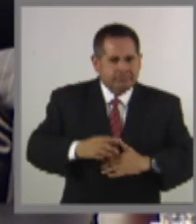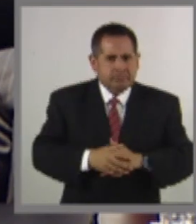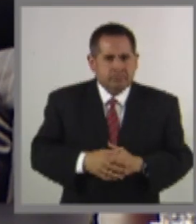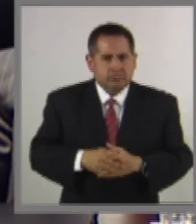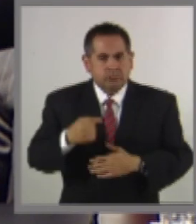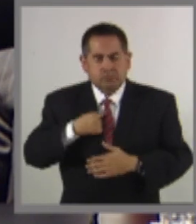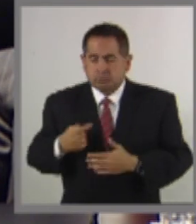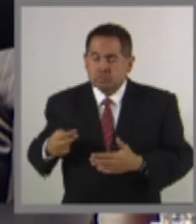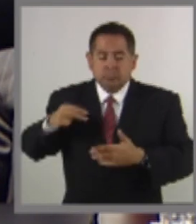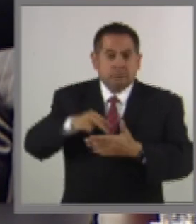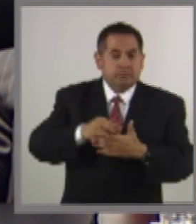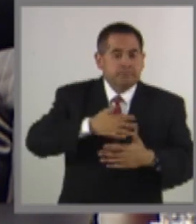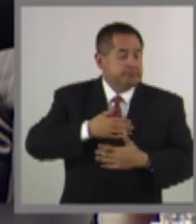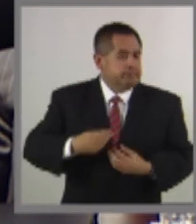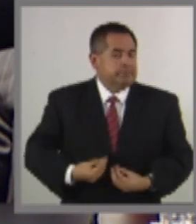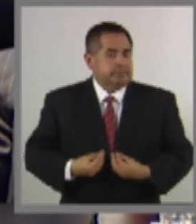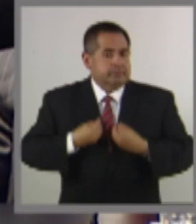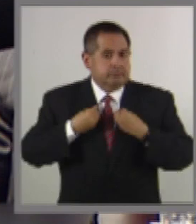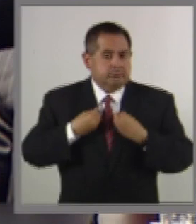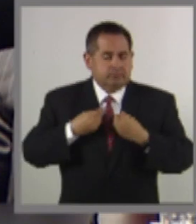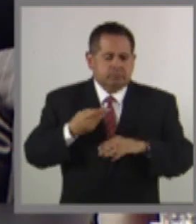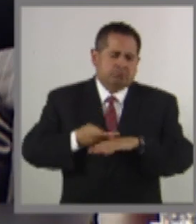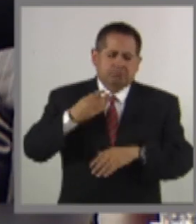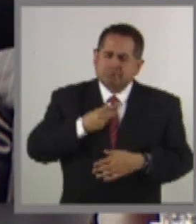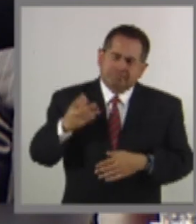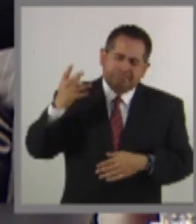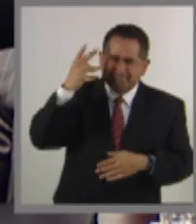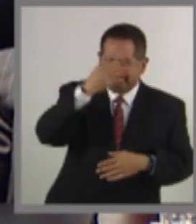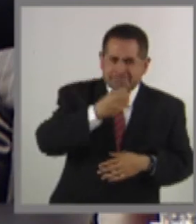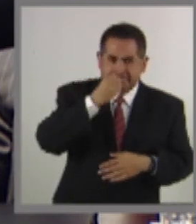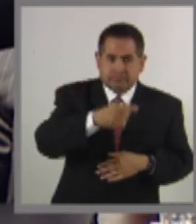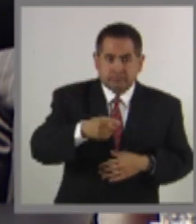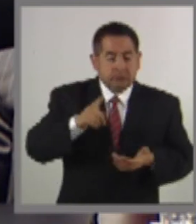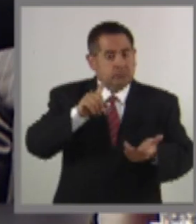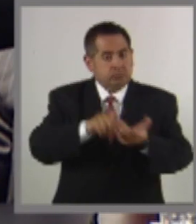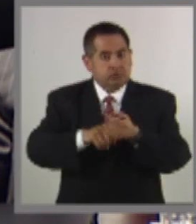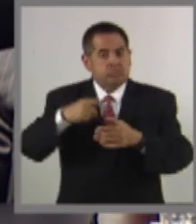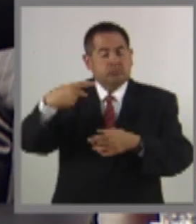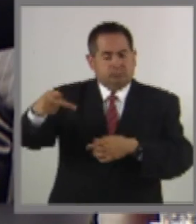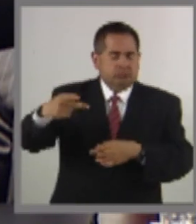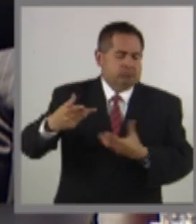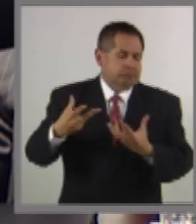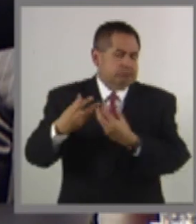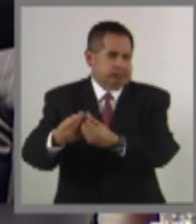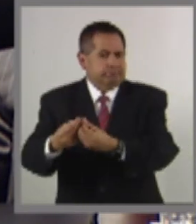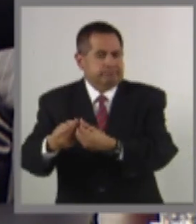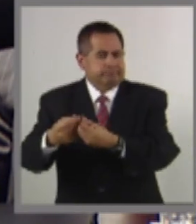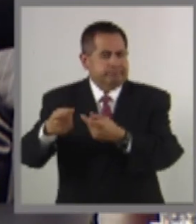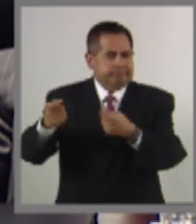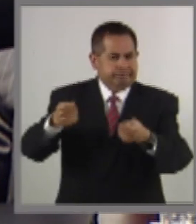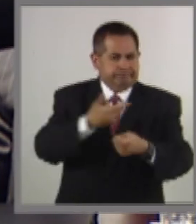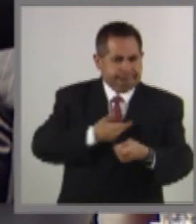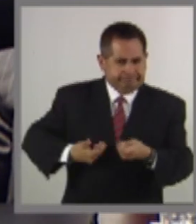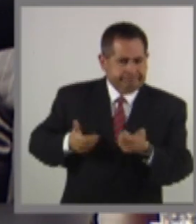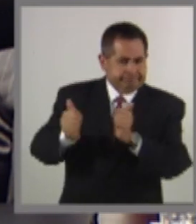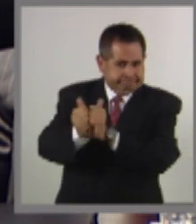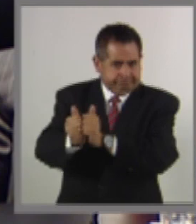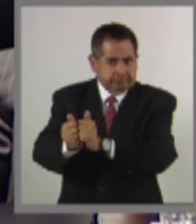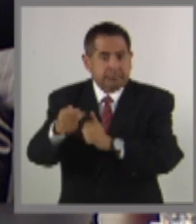vivido etapas en mi vida muy bellas, en el Poder Ejecutivo, pero he vivido